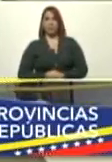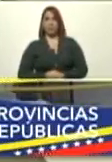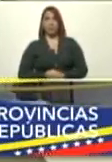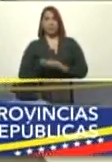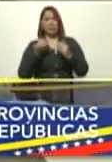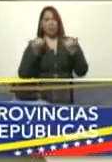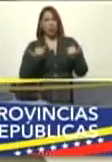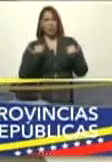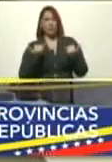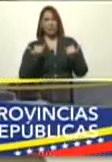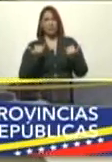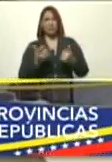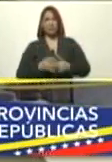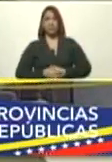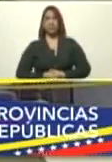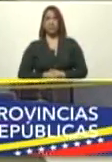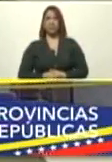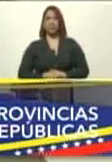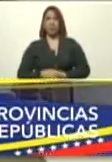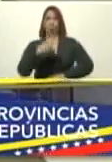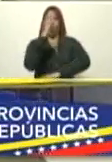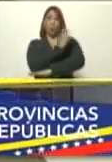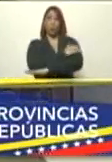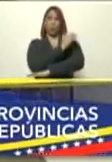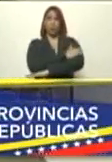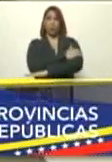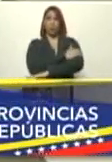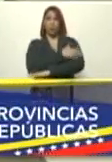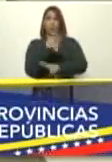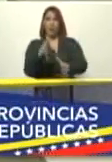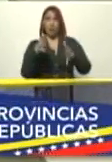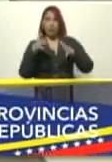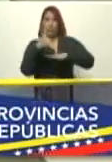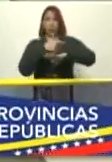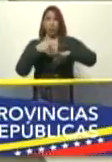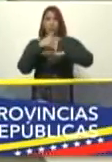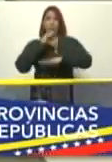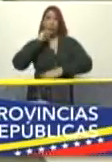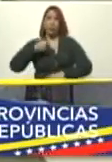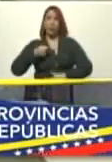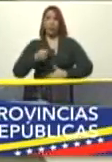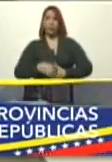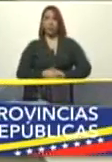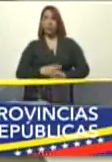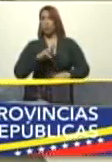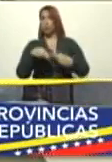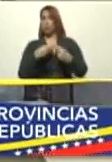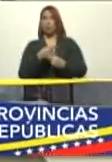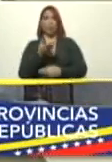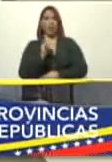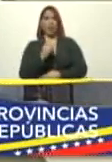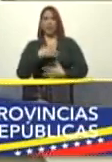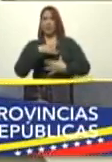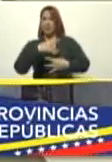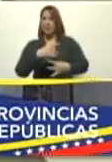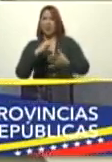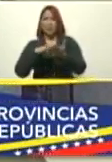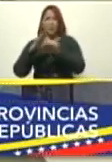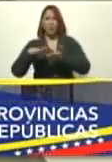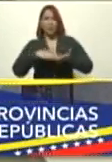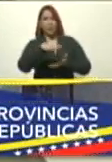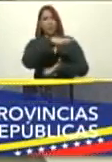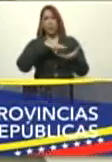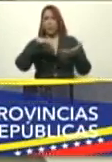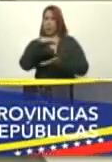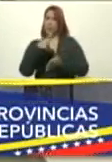Ahora, la derecha extremista que ha ganado los gobiernos en Ucrania nunca ha estado interesada en resolver los conflictos